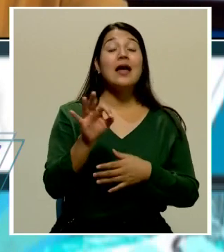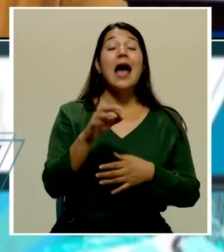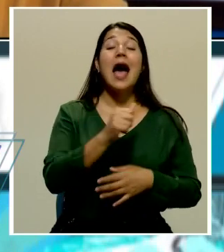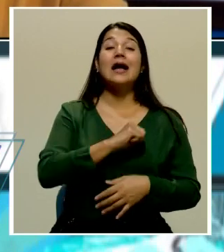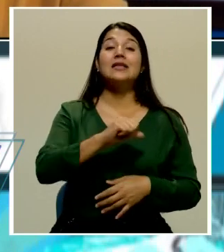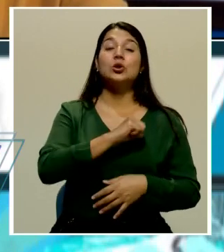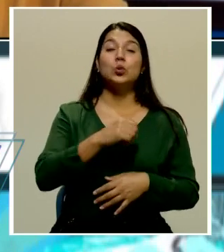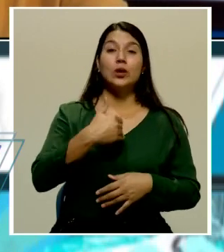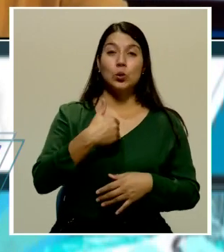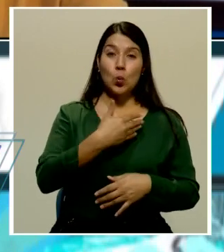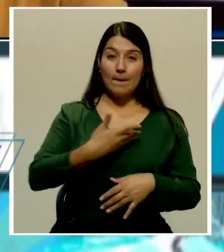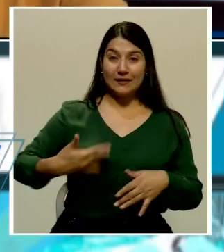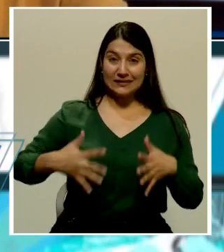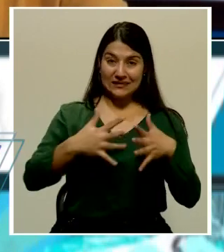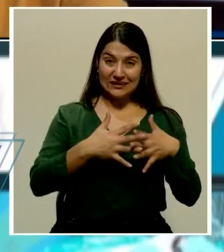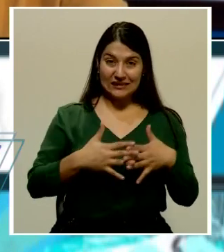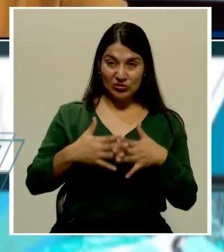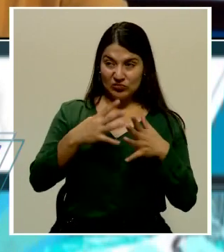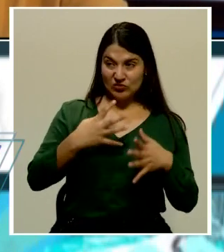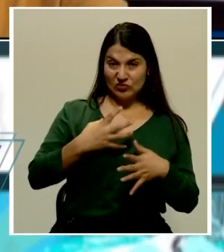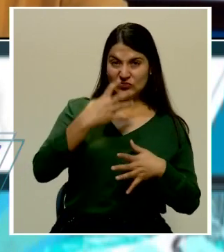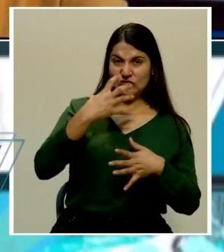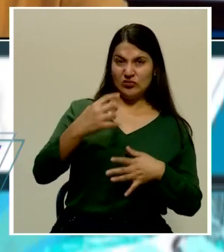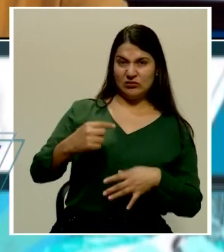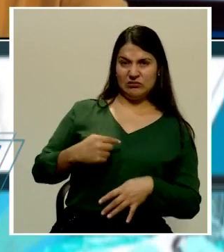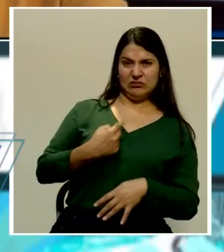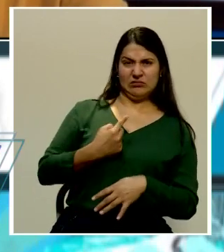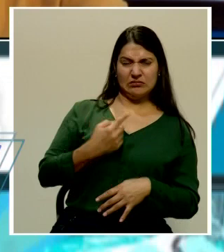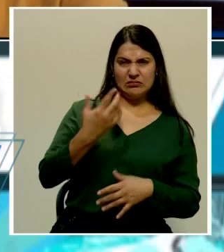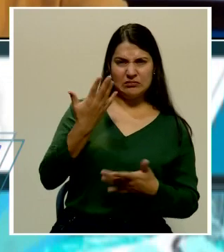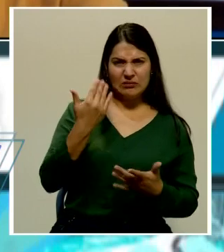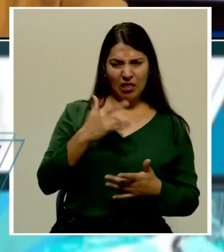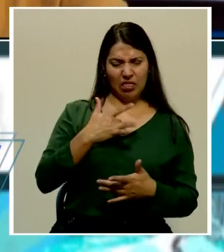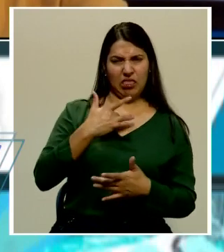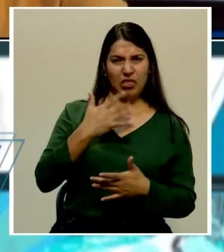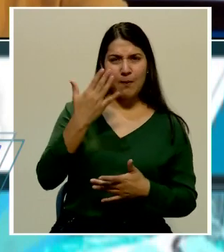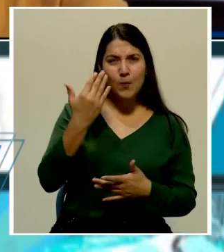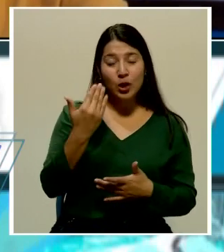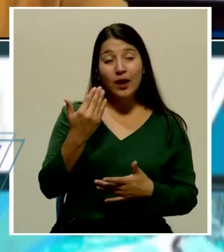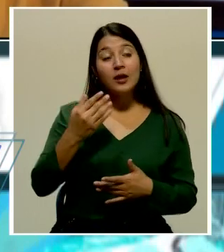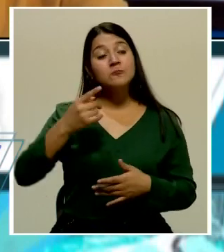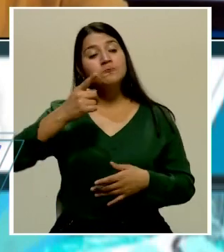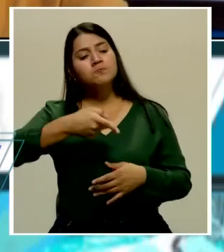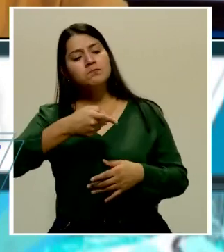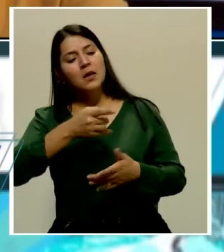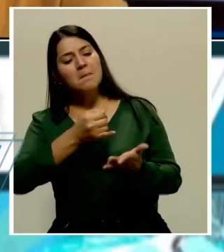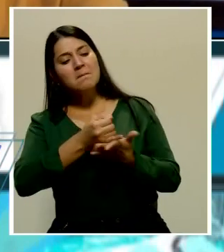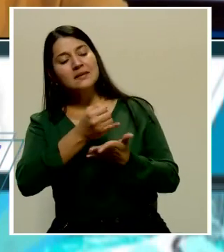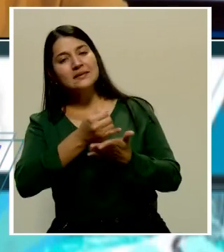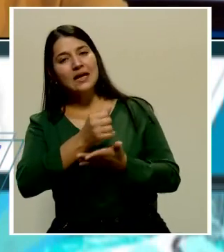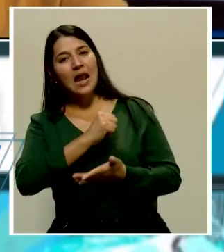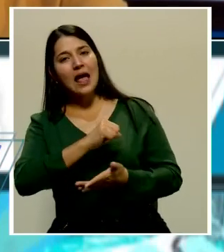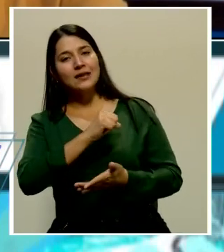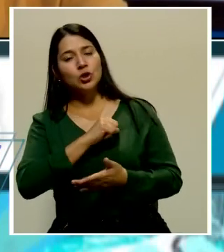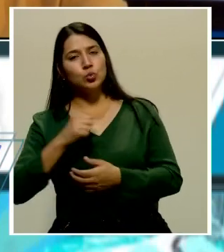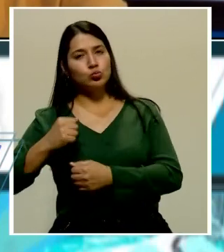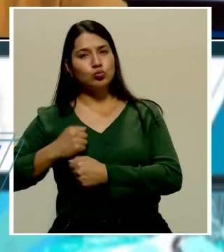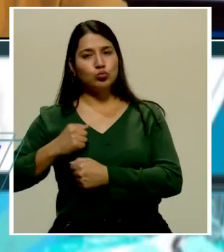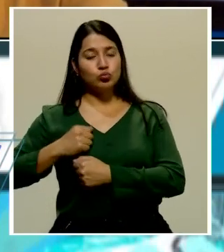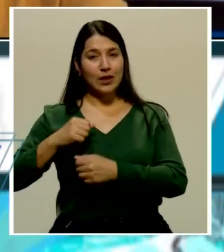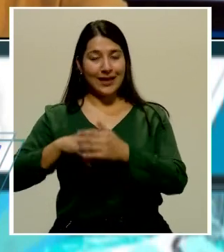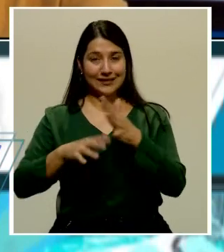guerra de Afganistán. Pero empecemos desde el principio. Uno conoce rudimentos del derecho